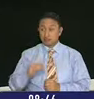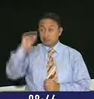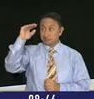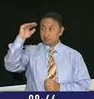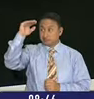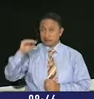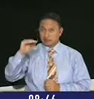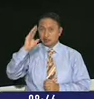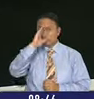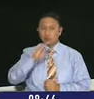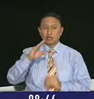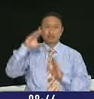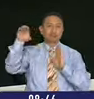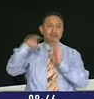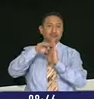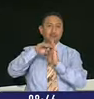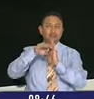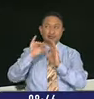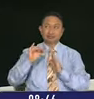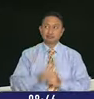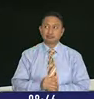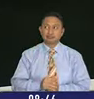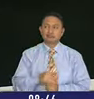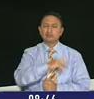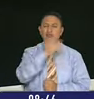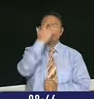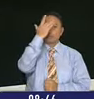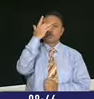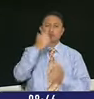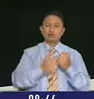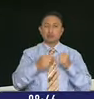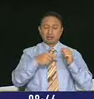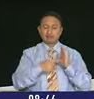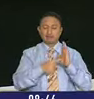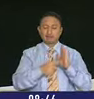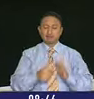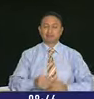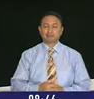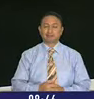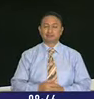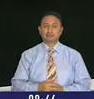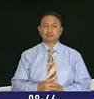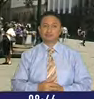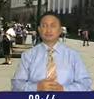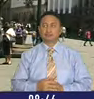jamás vuelven a su precio habitual. ¿A qué se debe este fenómeno? Enseguida se lo contamos.